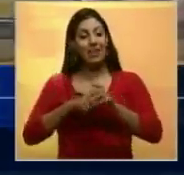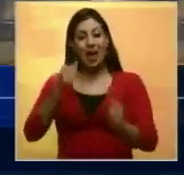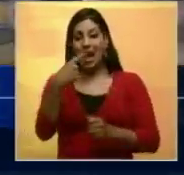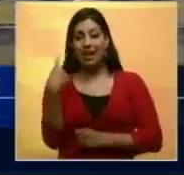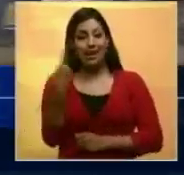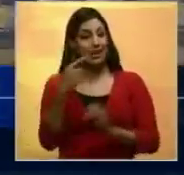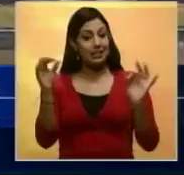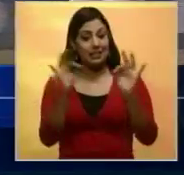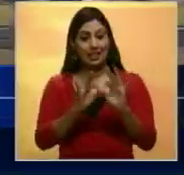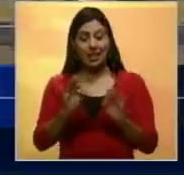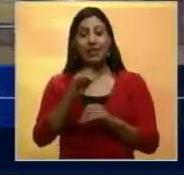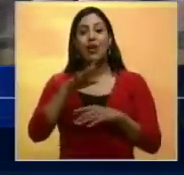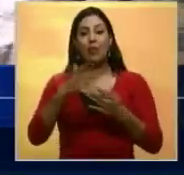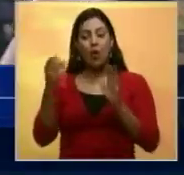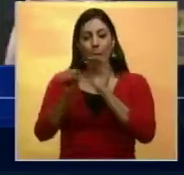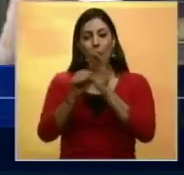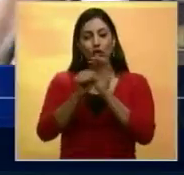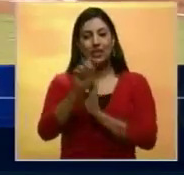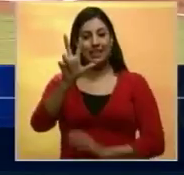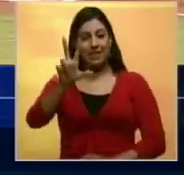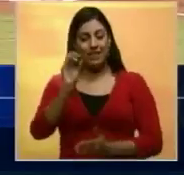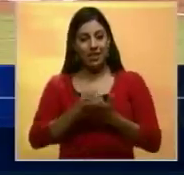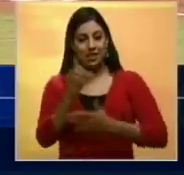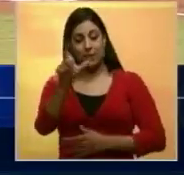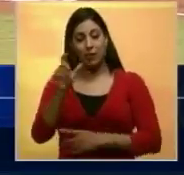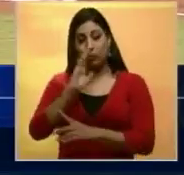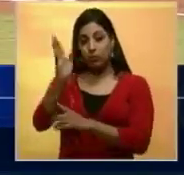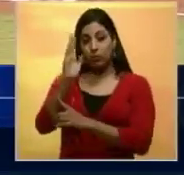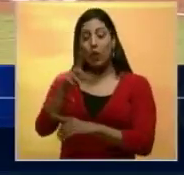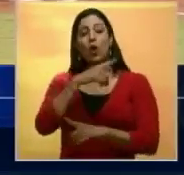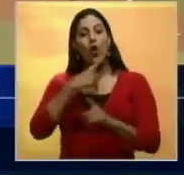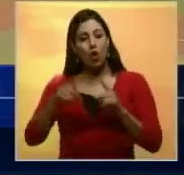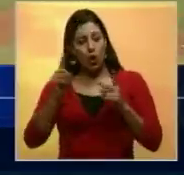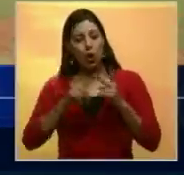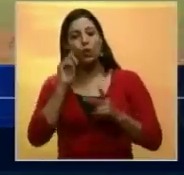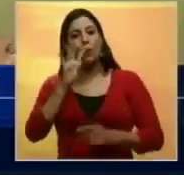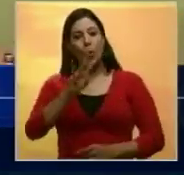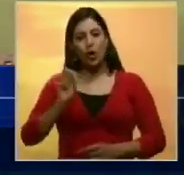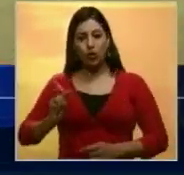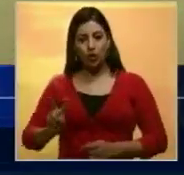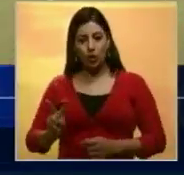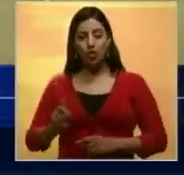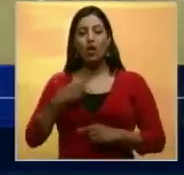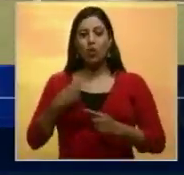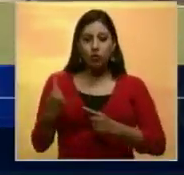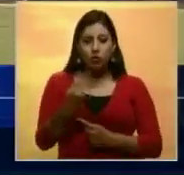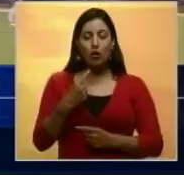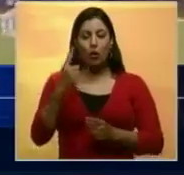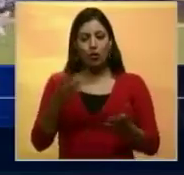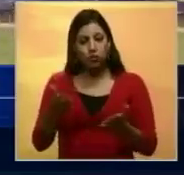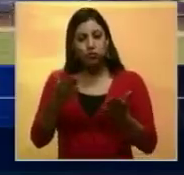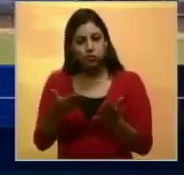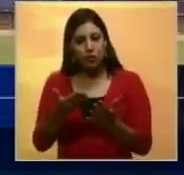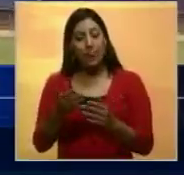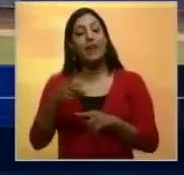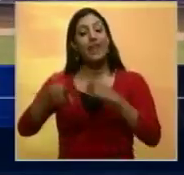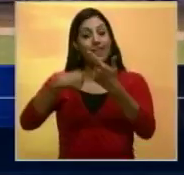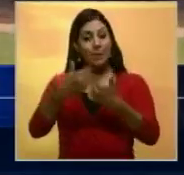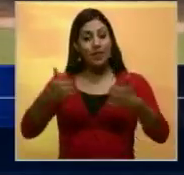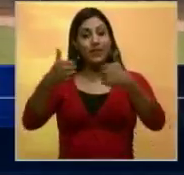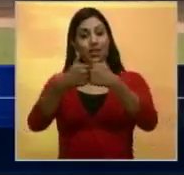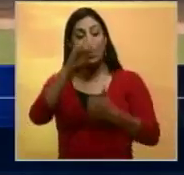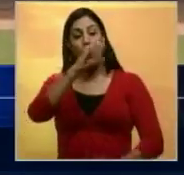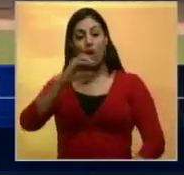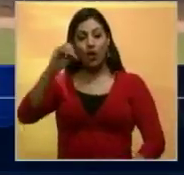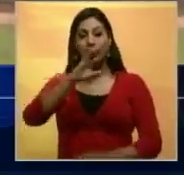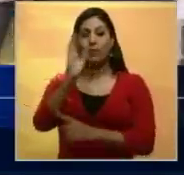un tercio de labor en los que ponchó a 3 rivales. Orlando Arcia se fue de 4-2 con una anotada y una empujada. Al final, los orientales